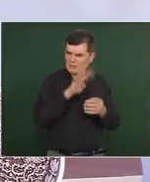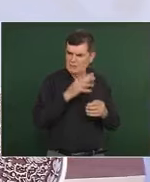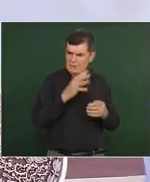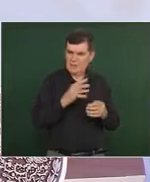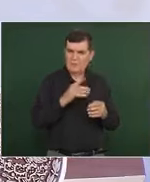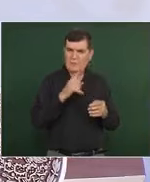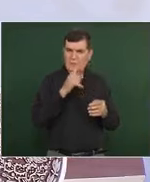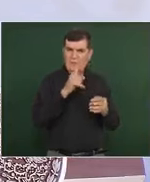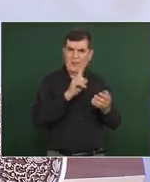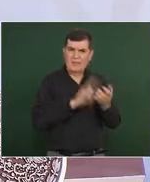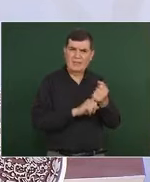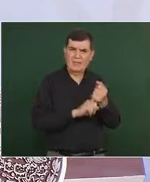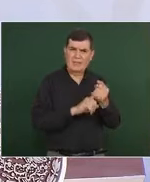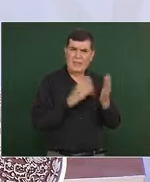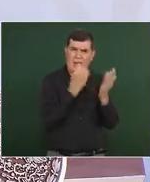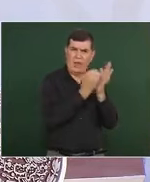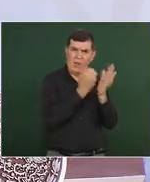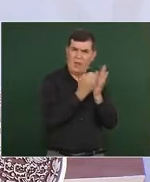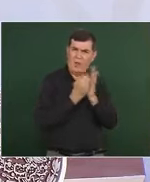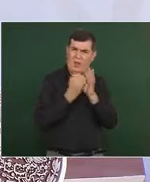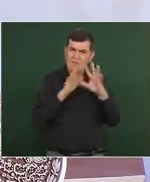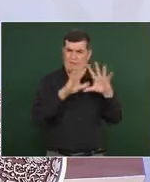aunque sea de oro, ¿no?